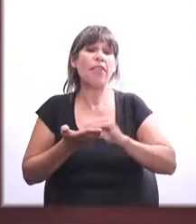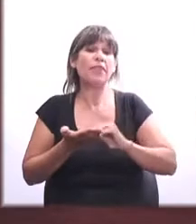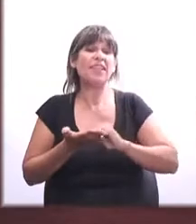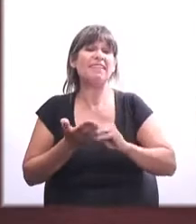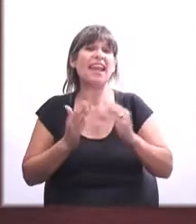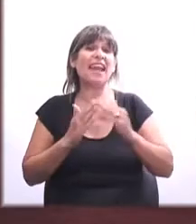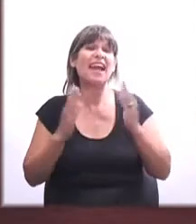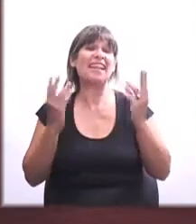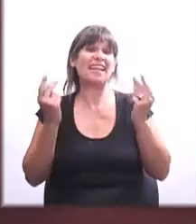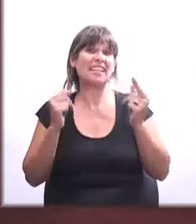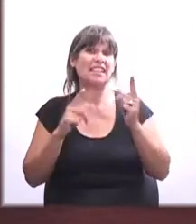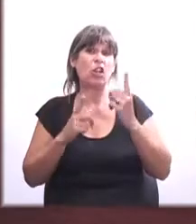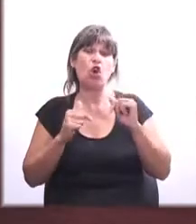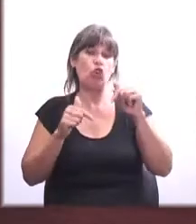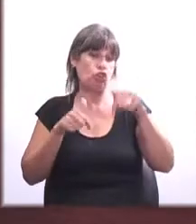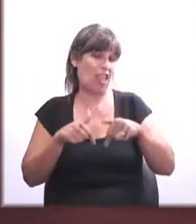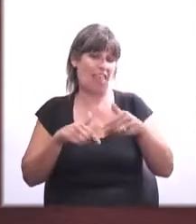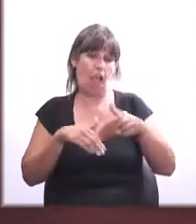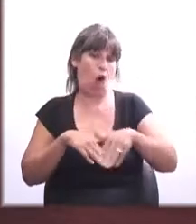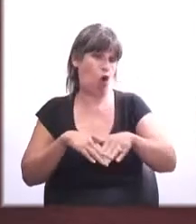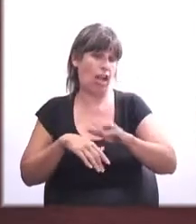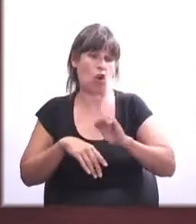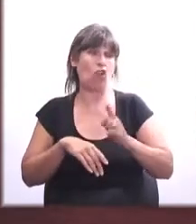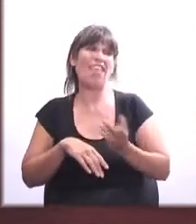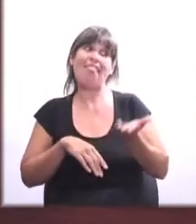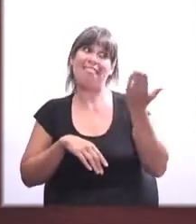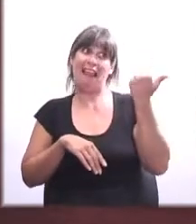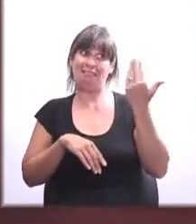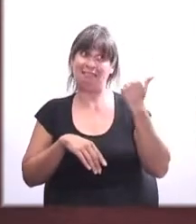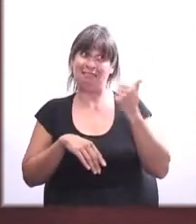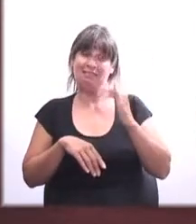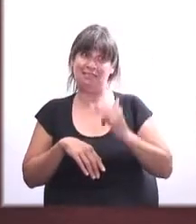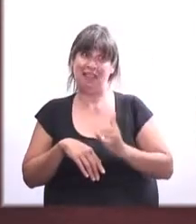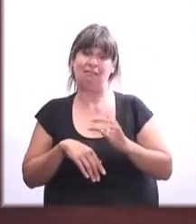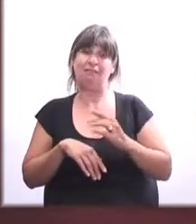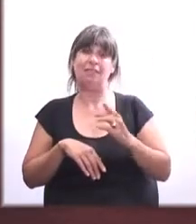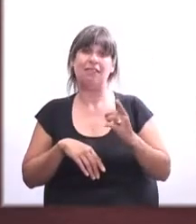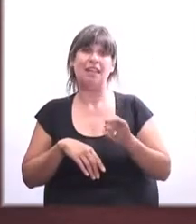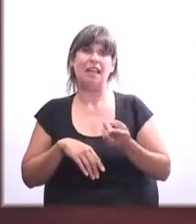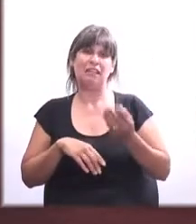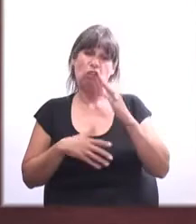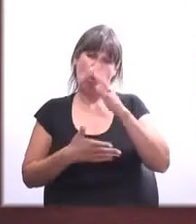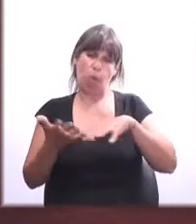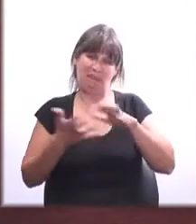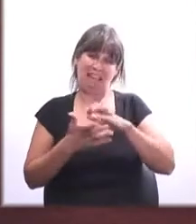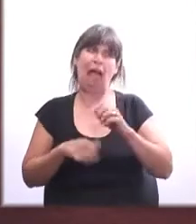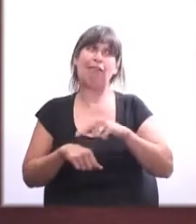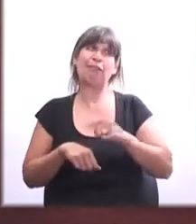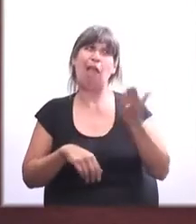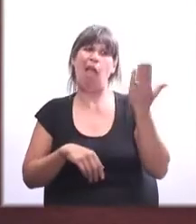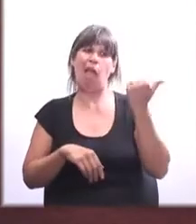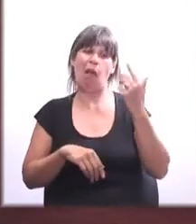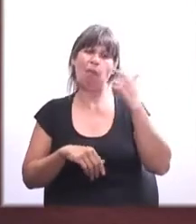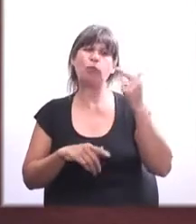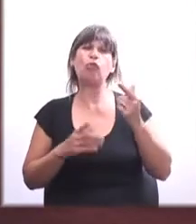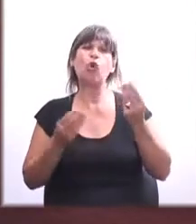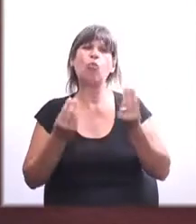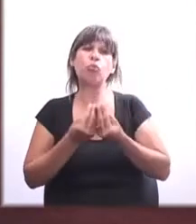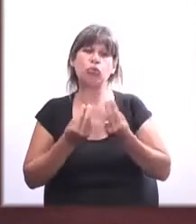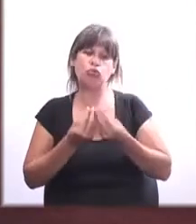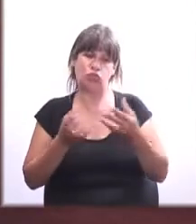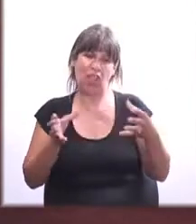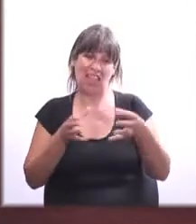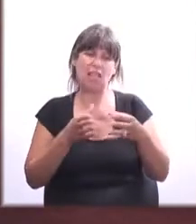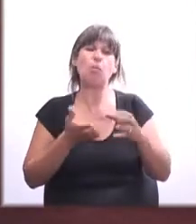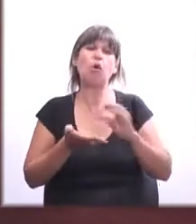del 2020 en adelante. Casa Galicia viene de atrás. Viene complicado hace tiempo. Son varios equipos administrativos que